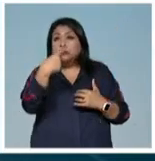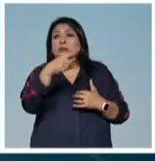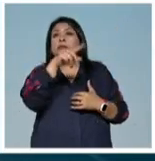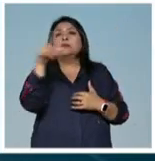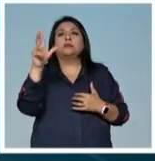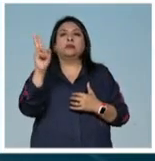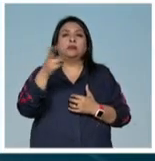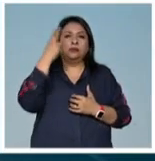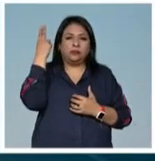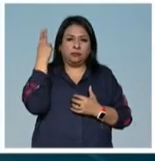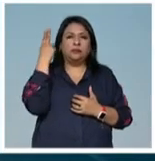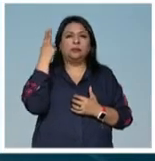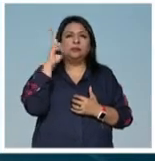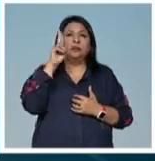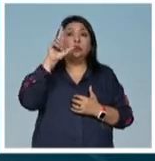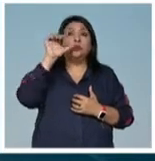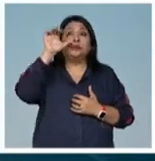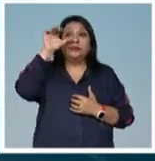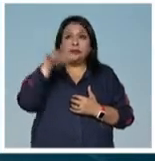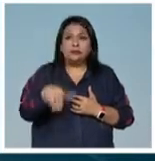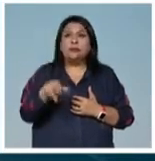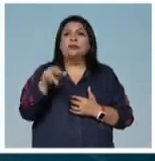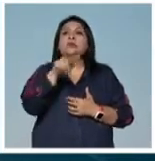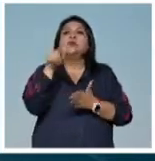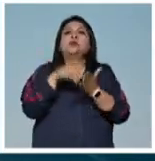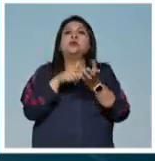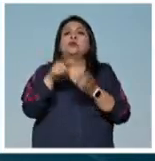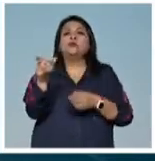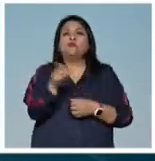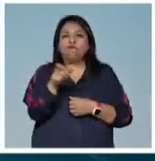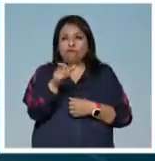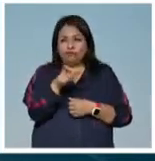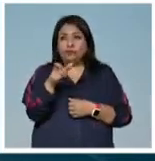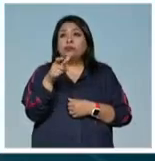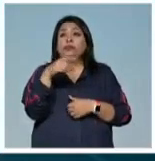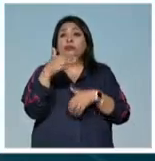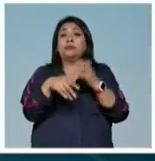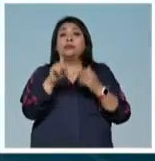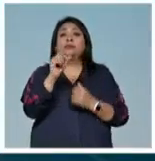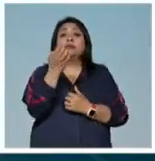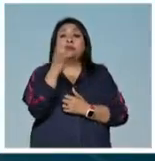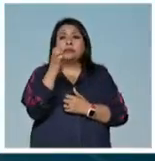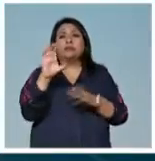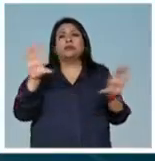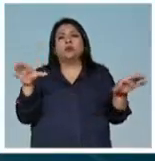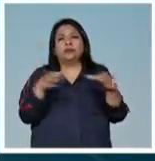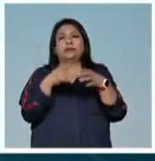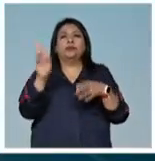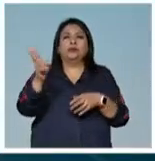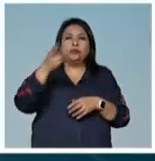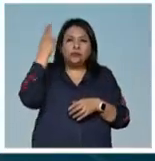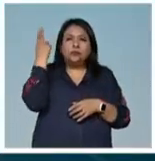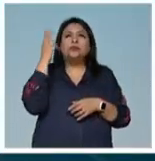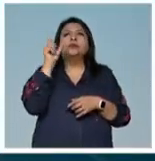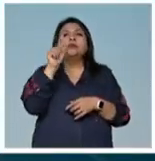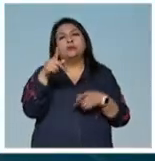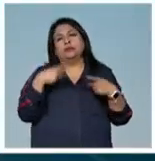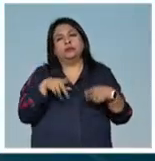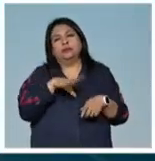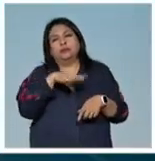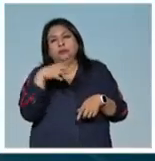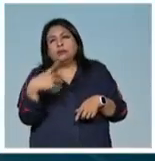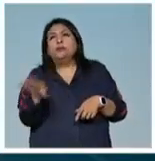la Universidad Autónoma Metropolitana Unidad Xochimilco. Hasta el 20 de enero, la comunidad universitaria y el público en